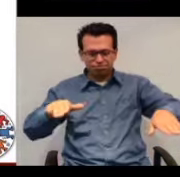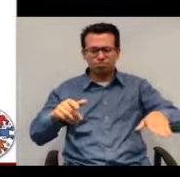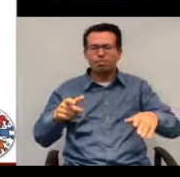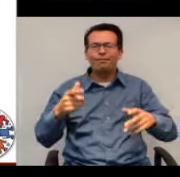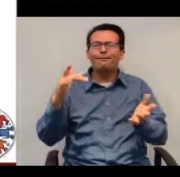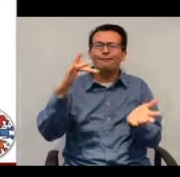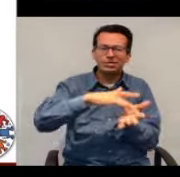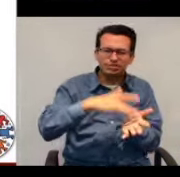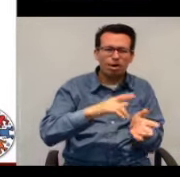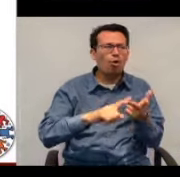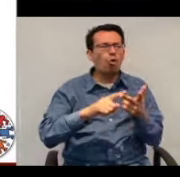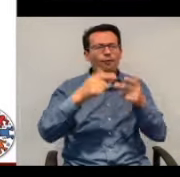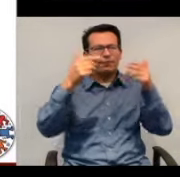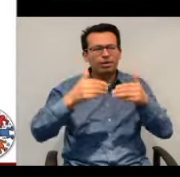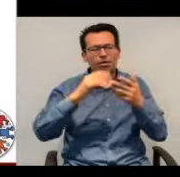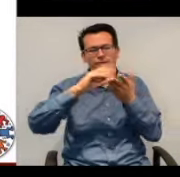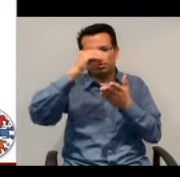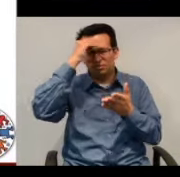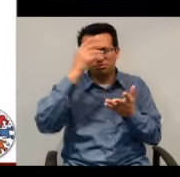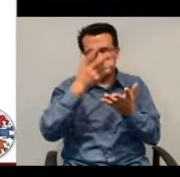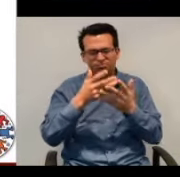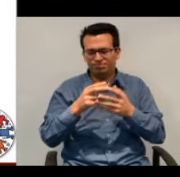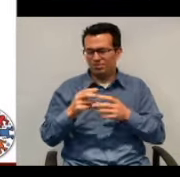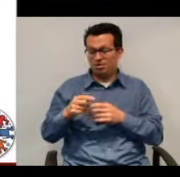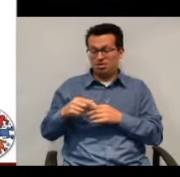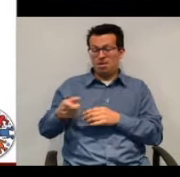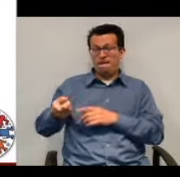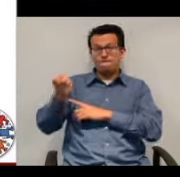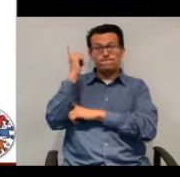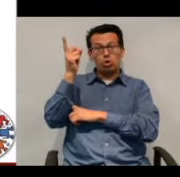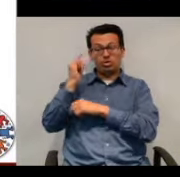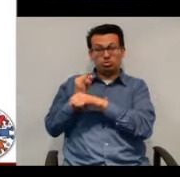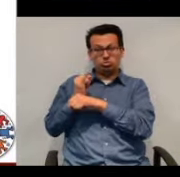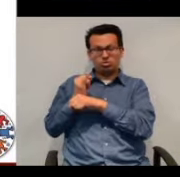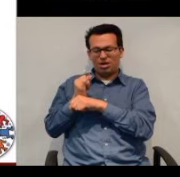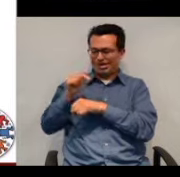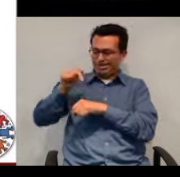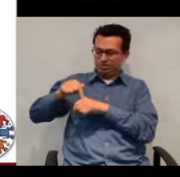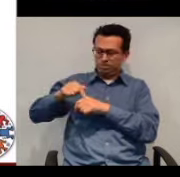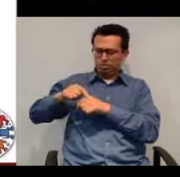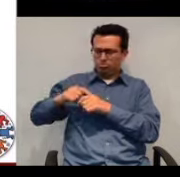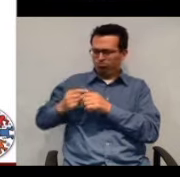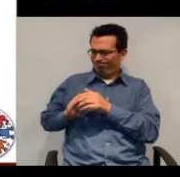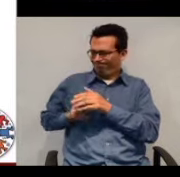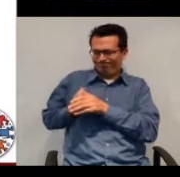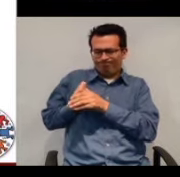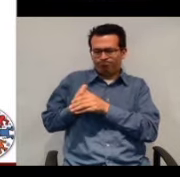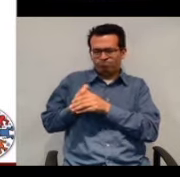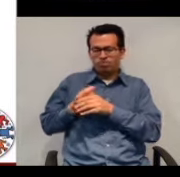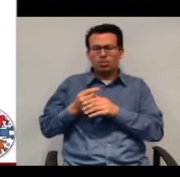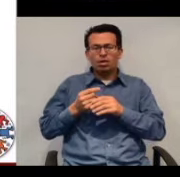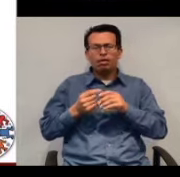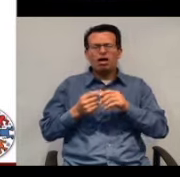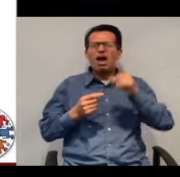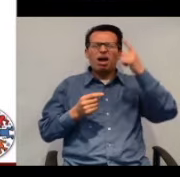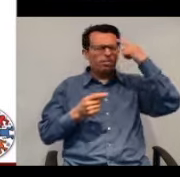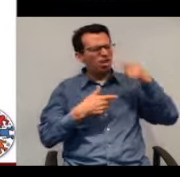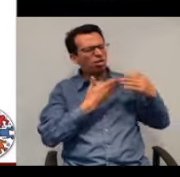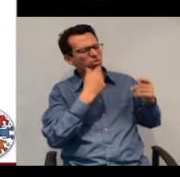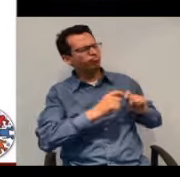La política institucional debe ser el pilar, debe ser el núcleo de la educación inclusiva, no puede ser bienestar universitario. La política institucional